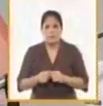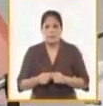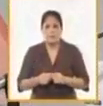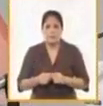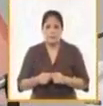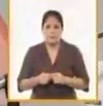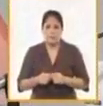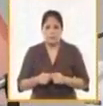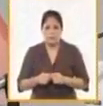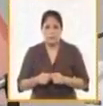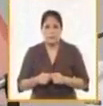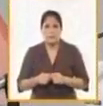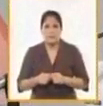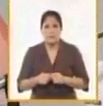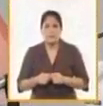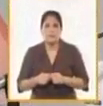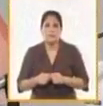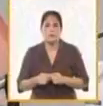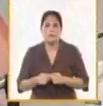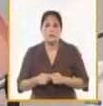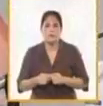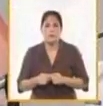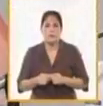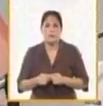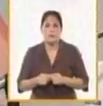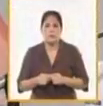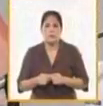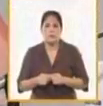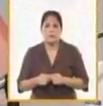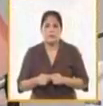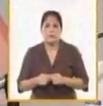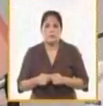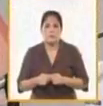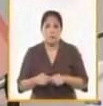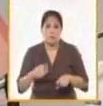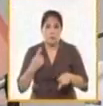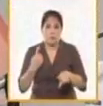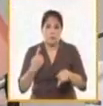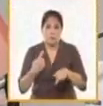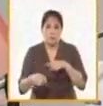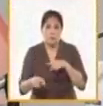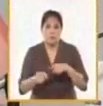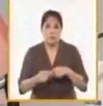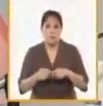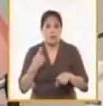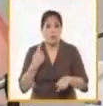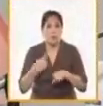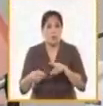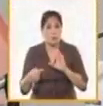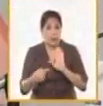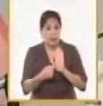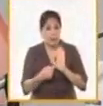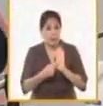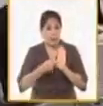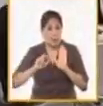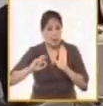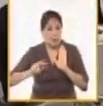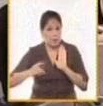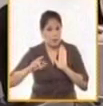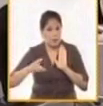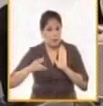jornada electoral, pero otro elemento que se repitió,